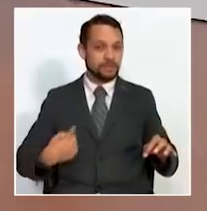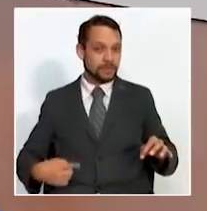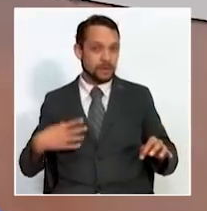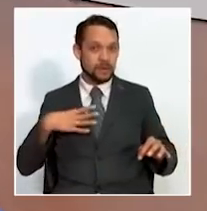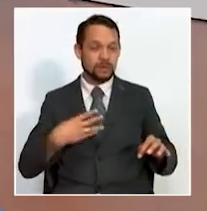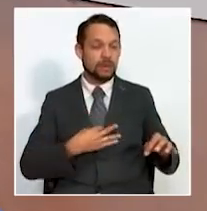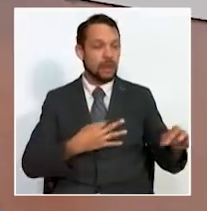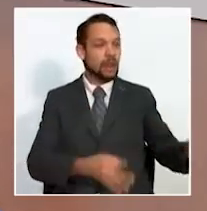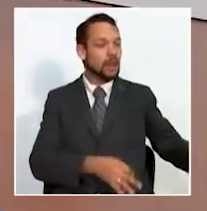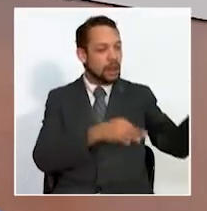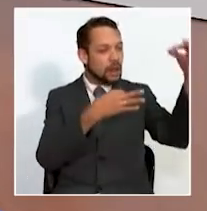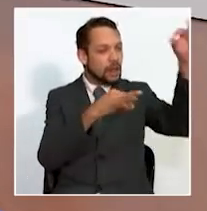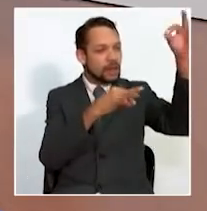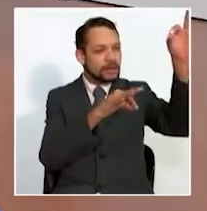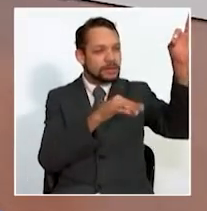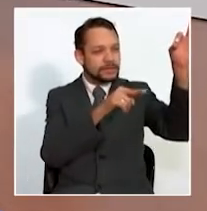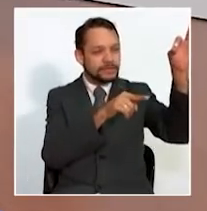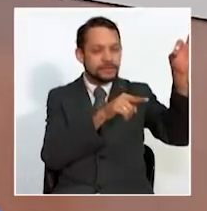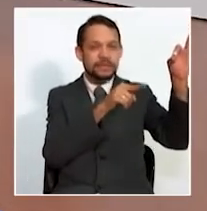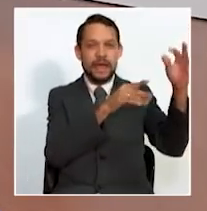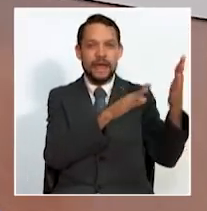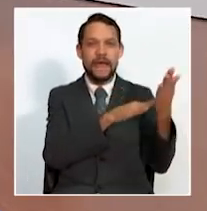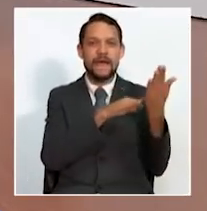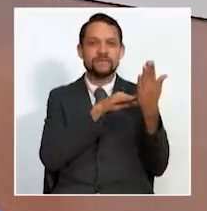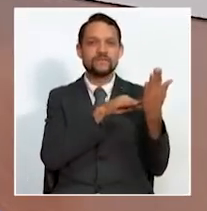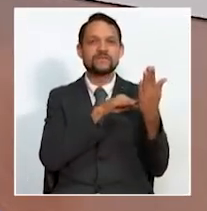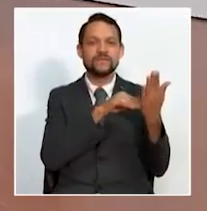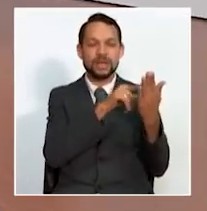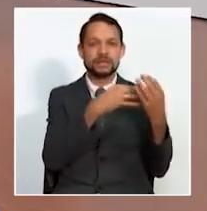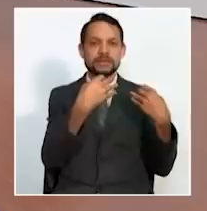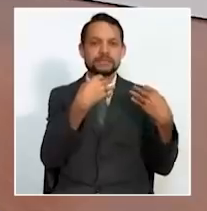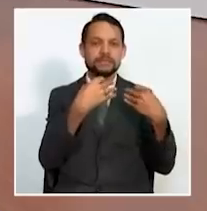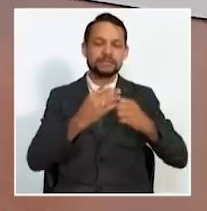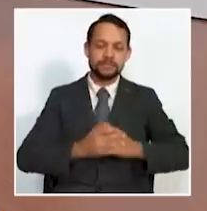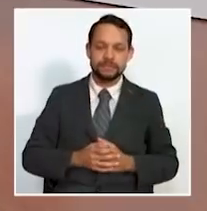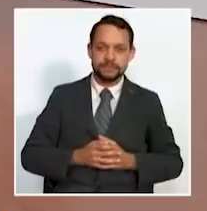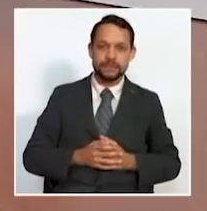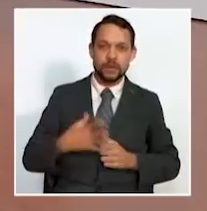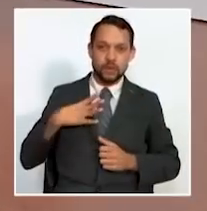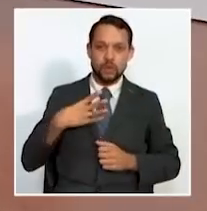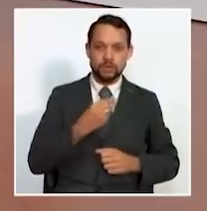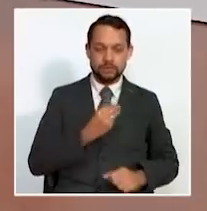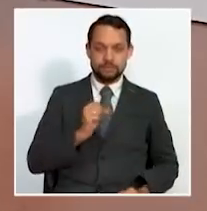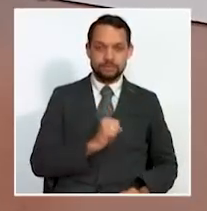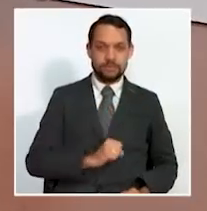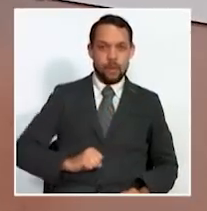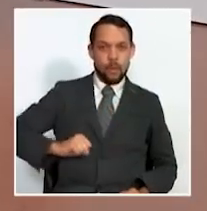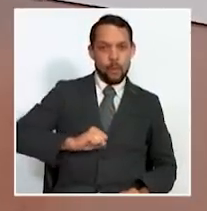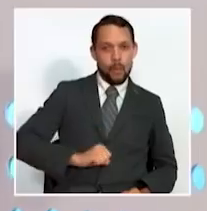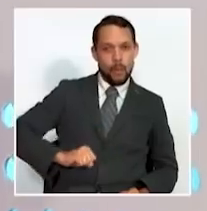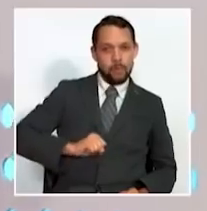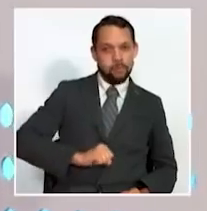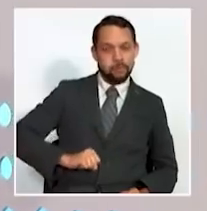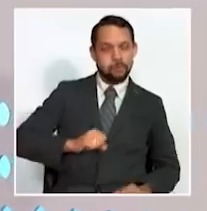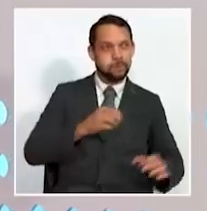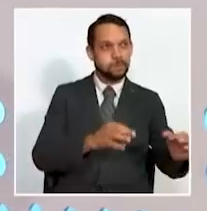verlo nosotros a través de estos métodos diagnósticos como la radiografía. En la radiografía podemos encontrar siempre que vemos la reja costal, en